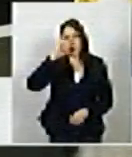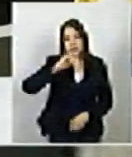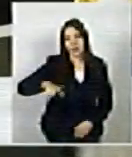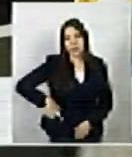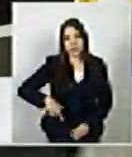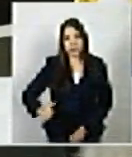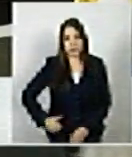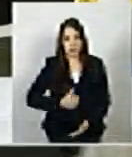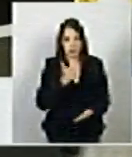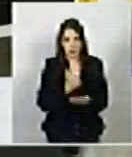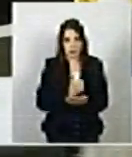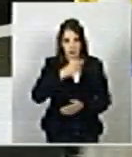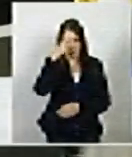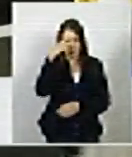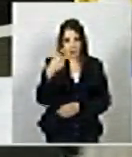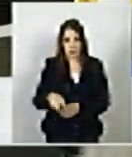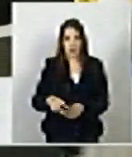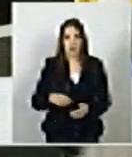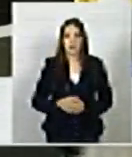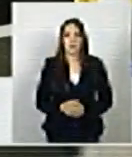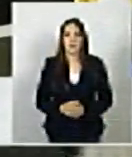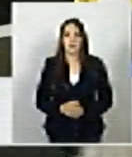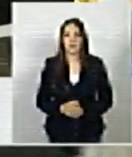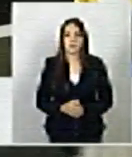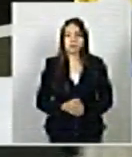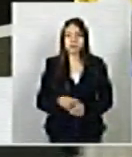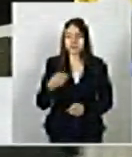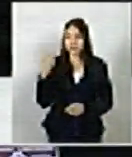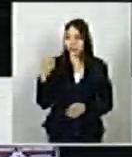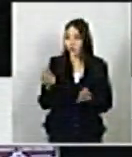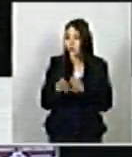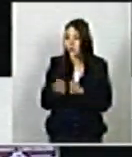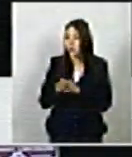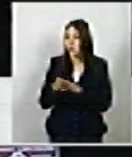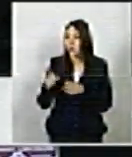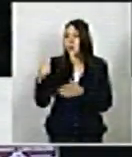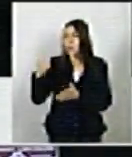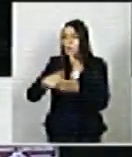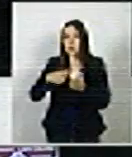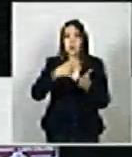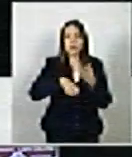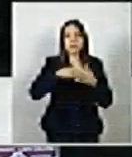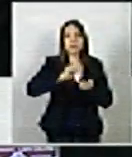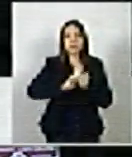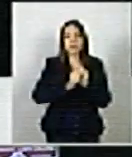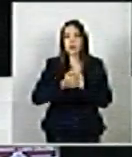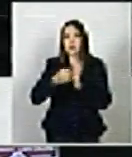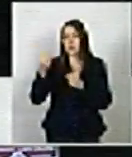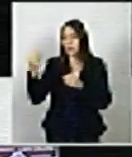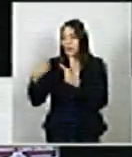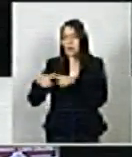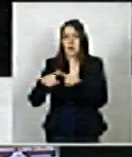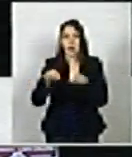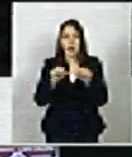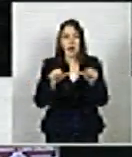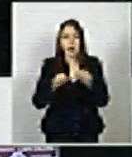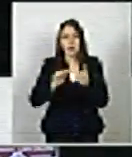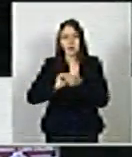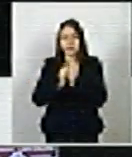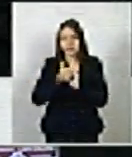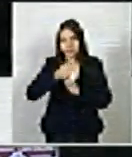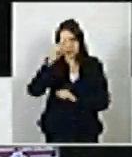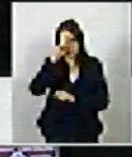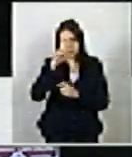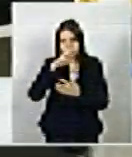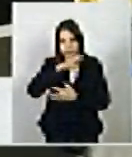el tema de las adquisiciones se está haciendo crisis en muchas áreas y aparentemente